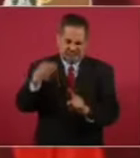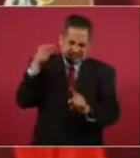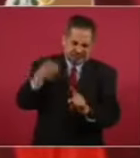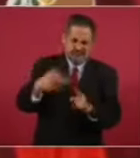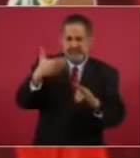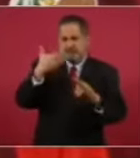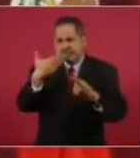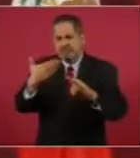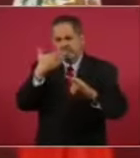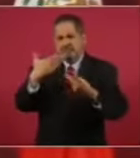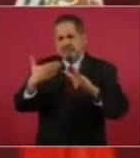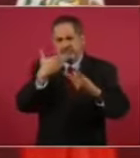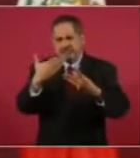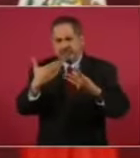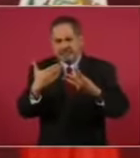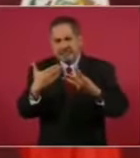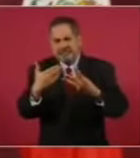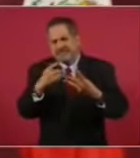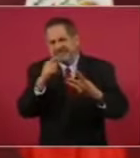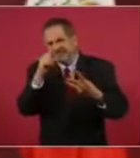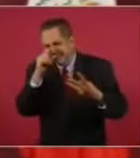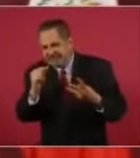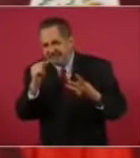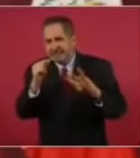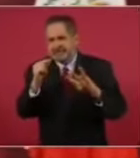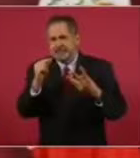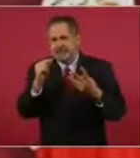que sus errores, porque